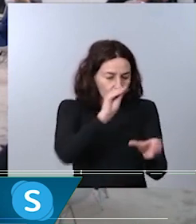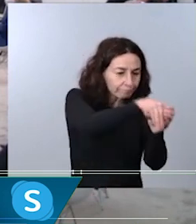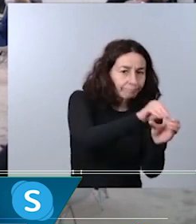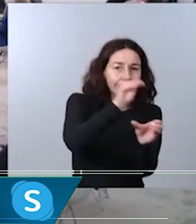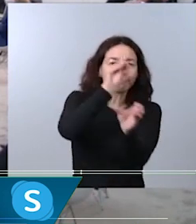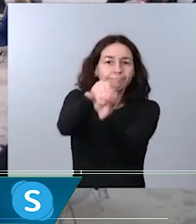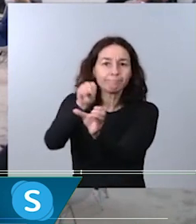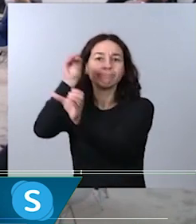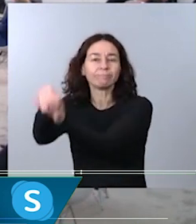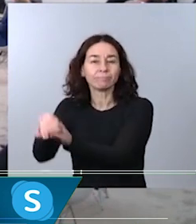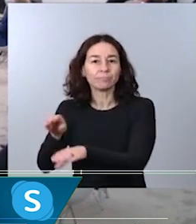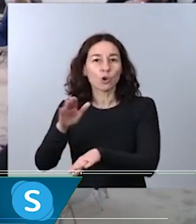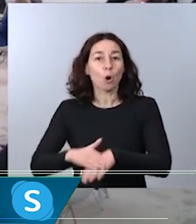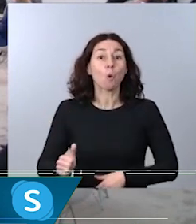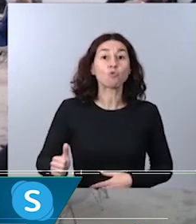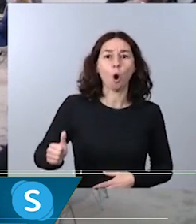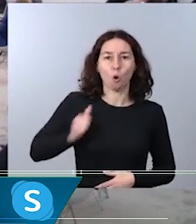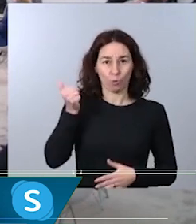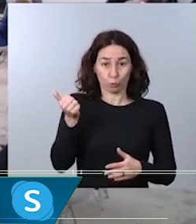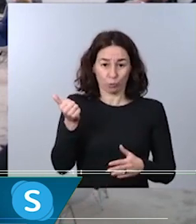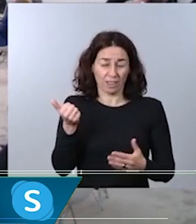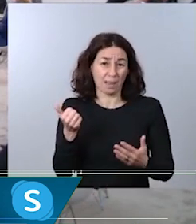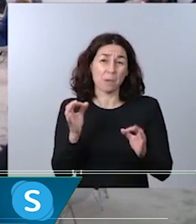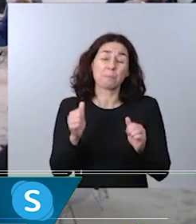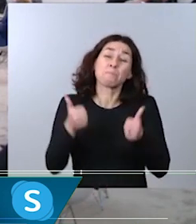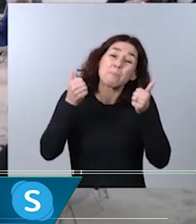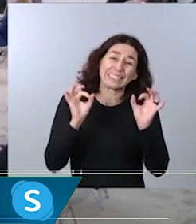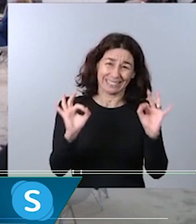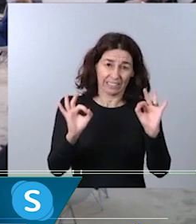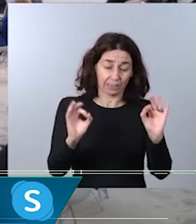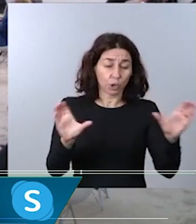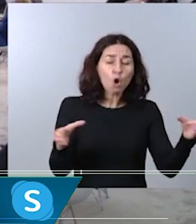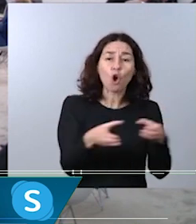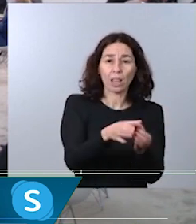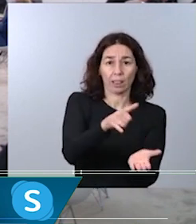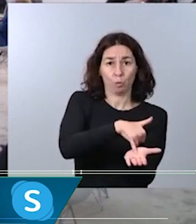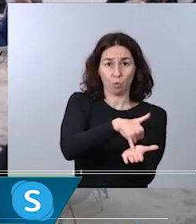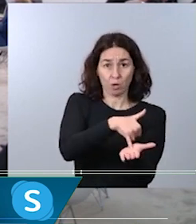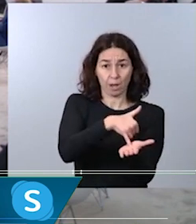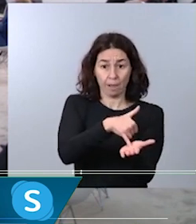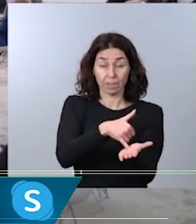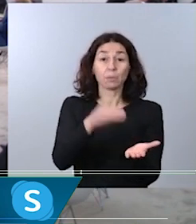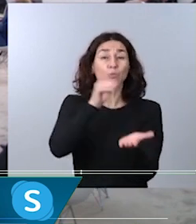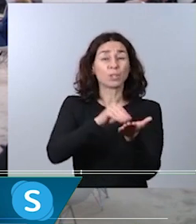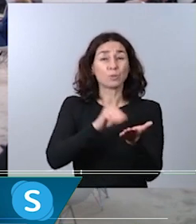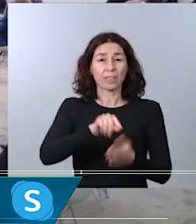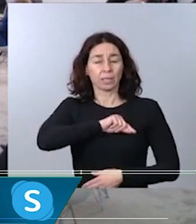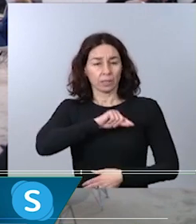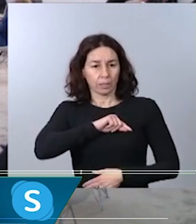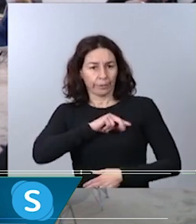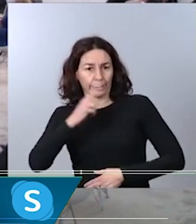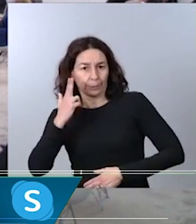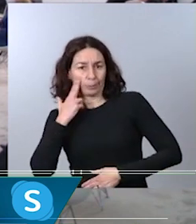auténtico desastre o sea ahora mismo estamos entre sastre sanitario económico social político es que no hay nada que funcione en